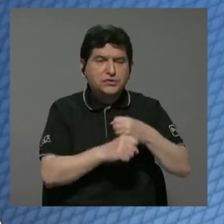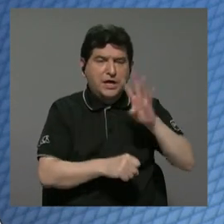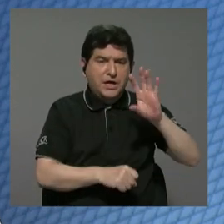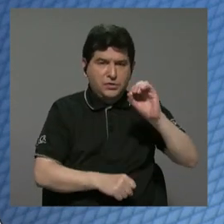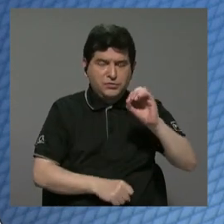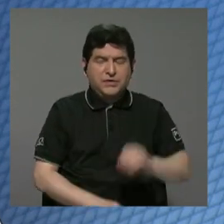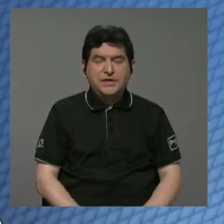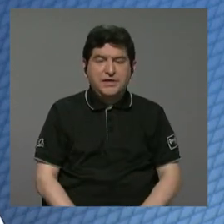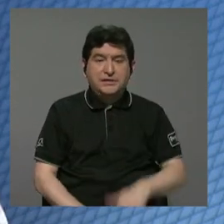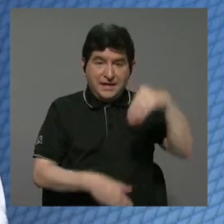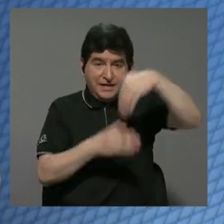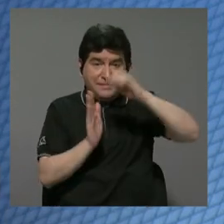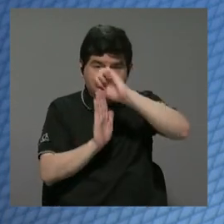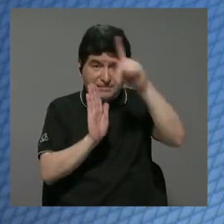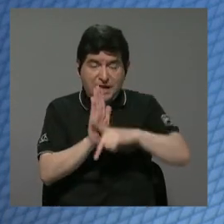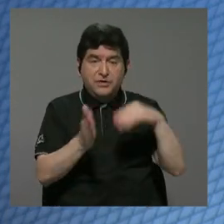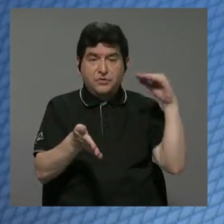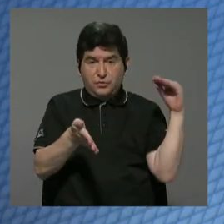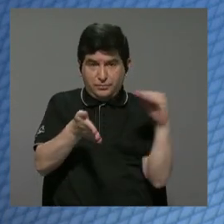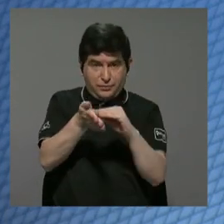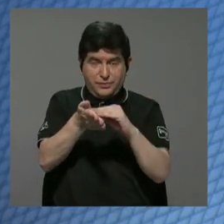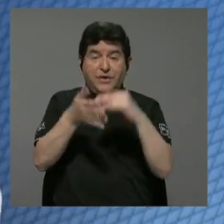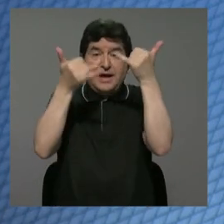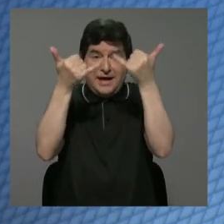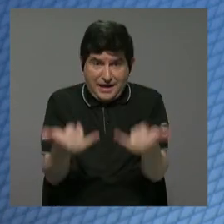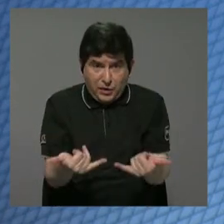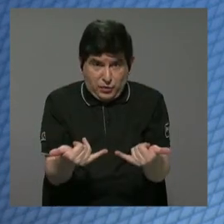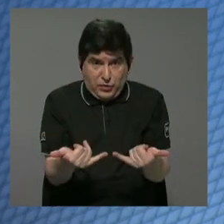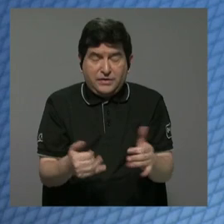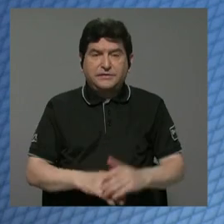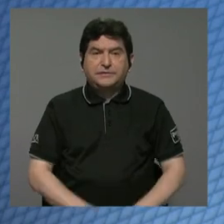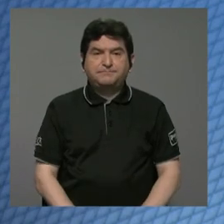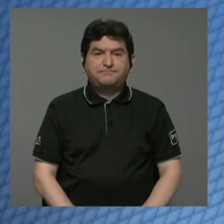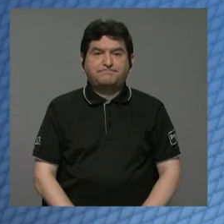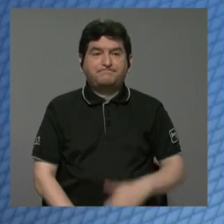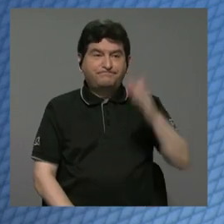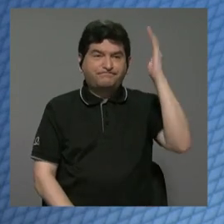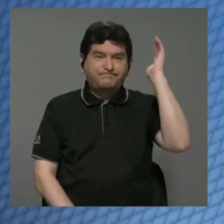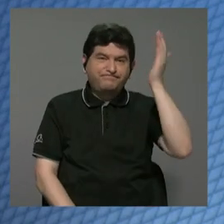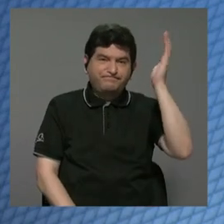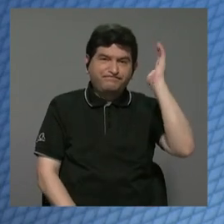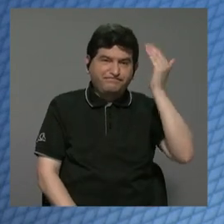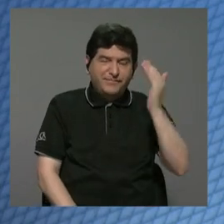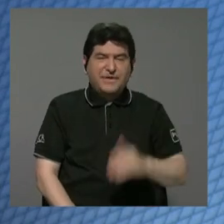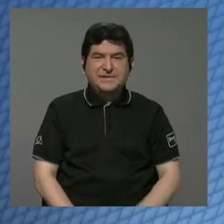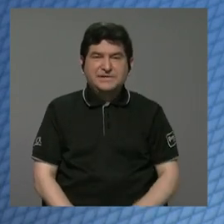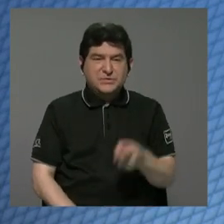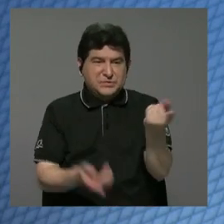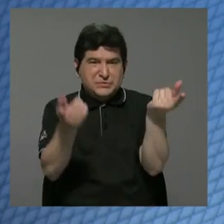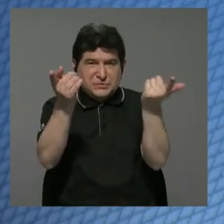consagrados en la Constitución, ahorita se están viendo verdaderamente con un discurso que verdaderamente